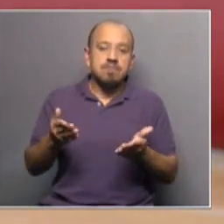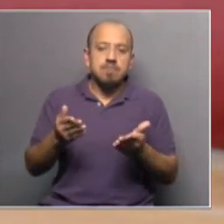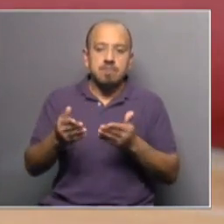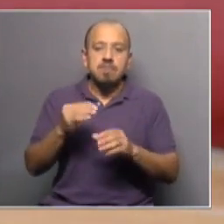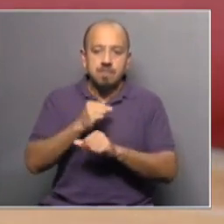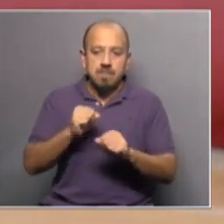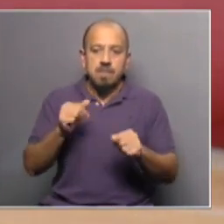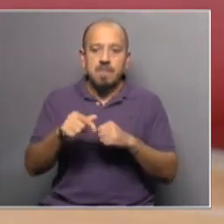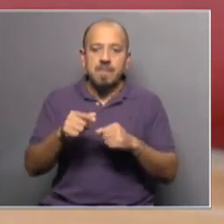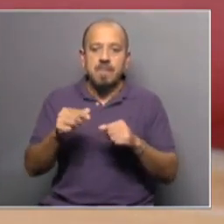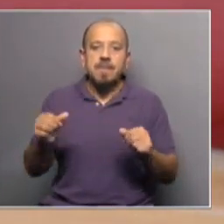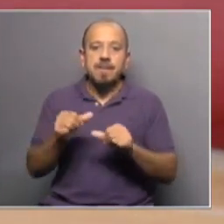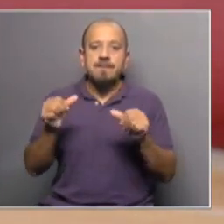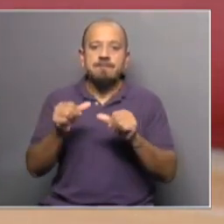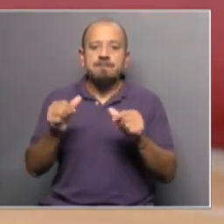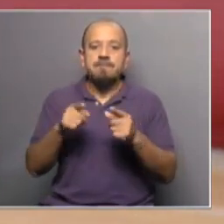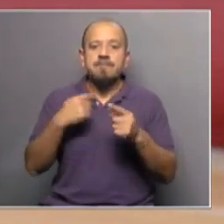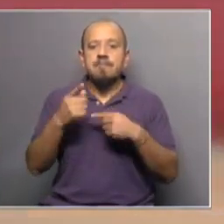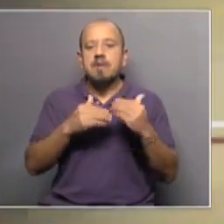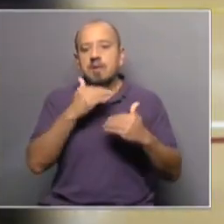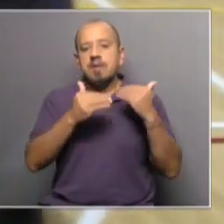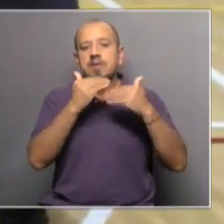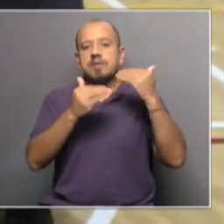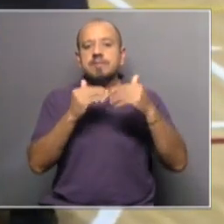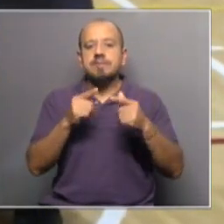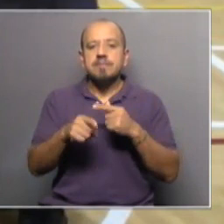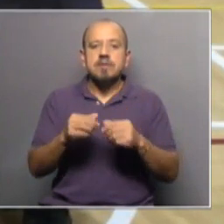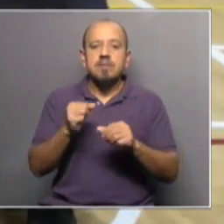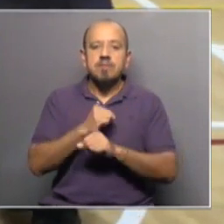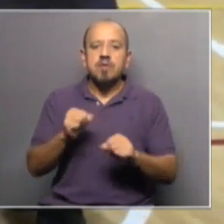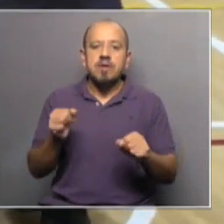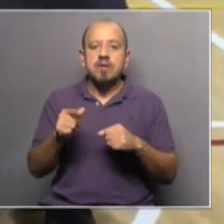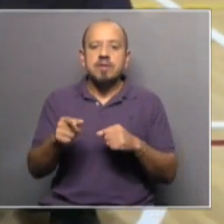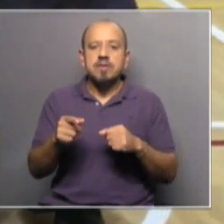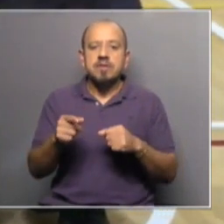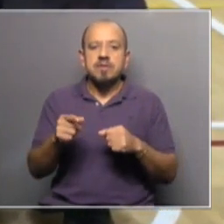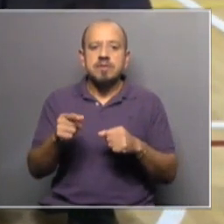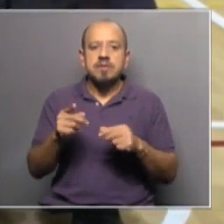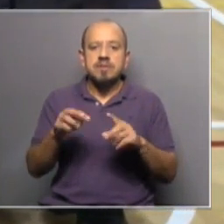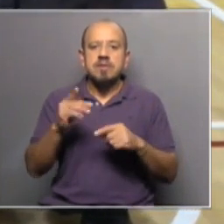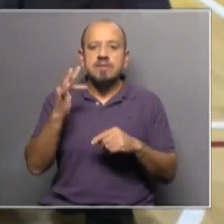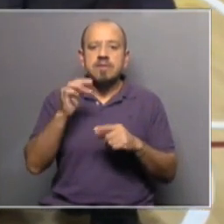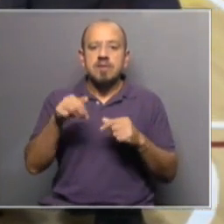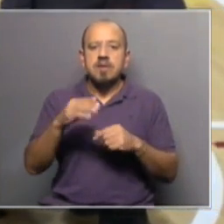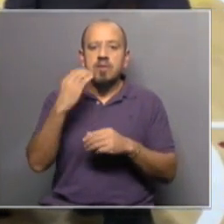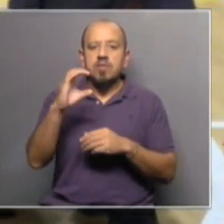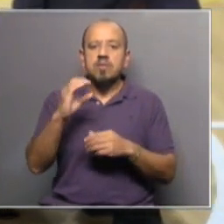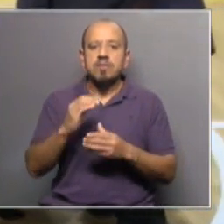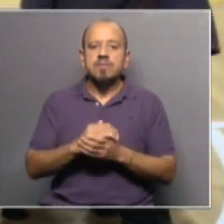se pueda, ir generando otras categorías para poder afianzar un poco más el femenino en el club.